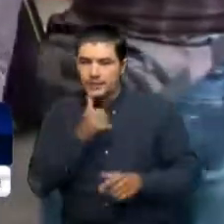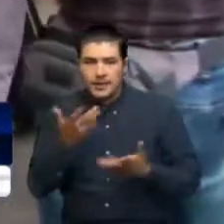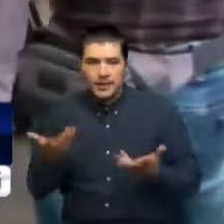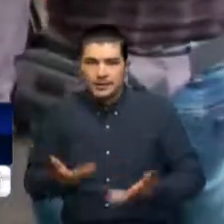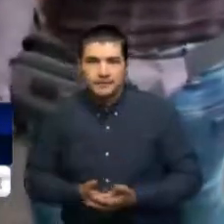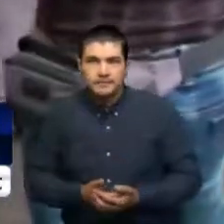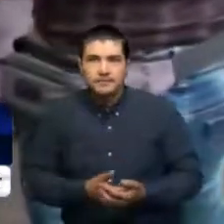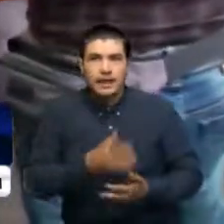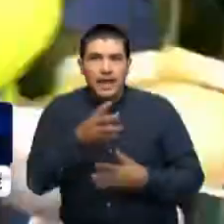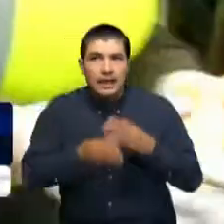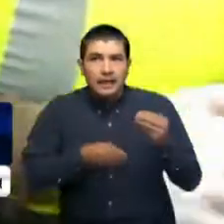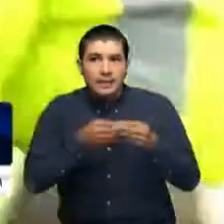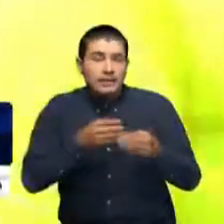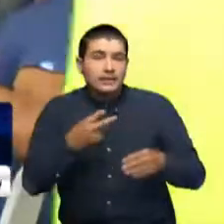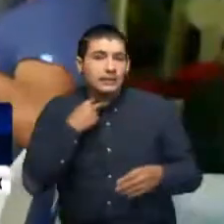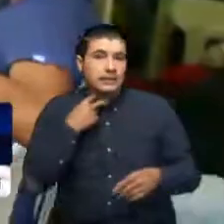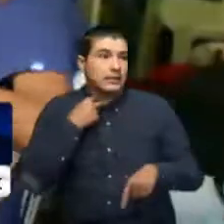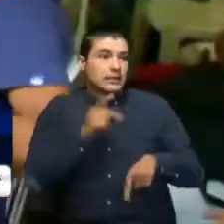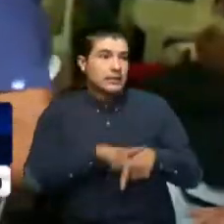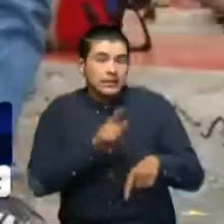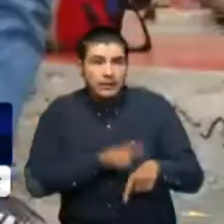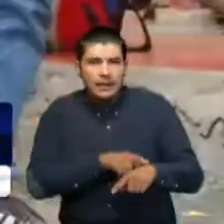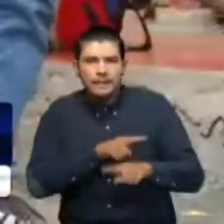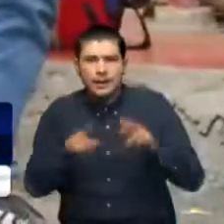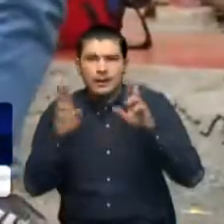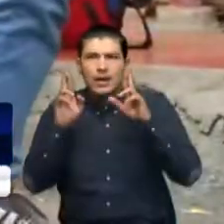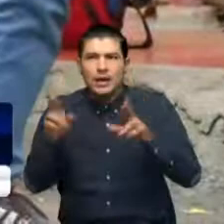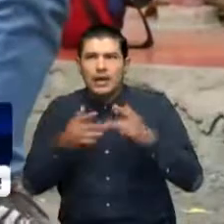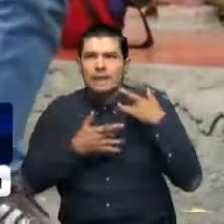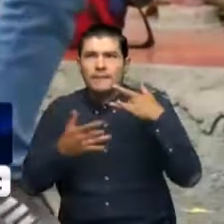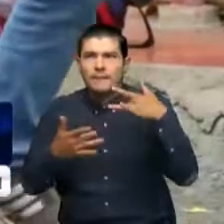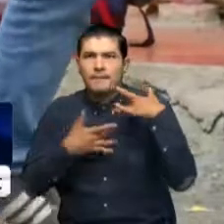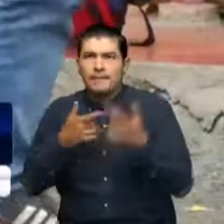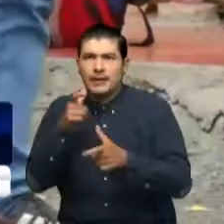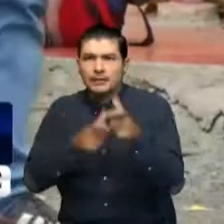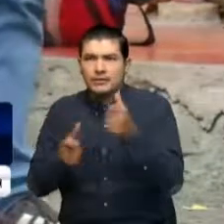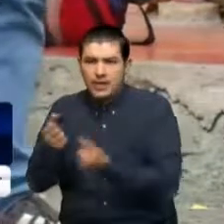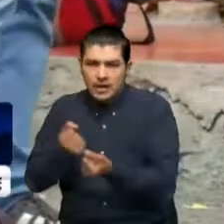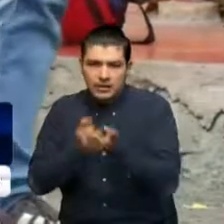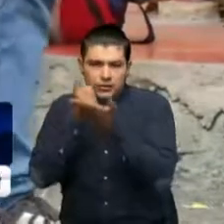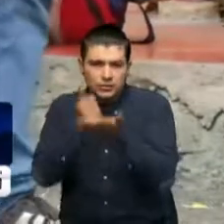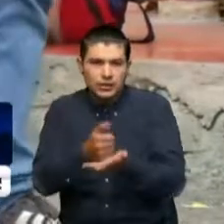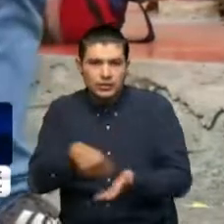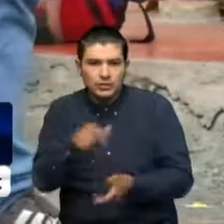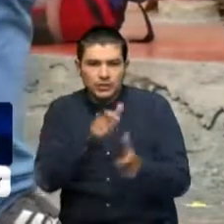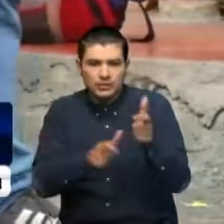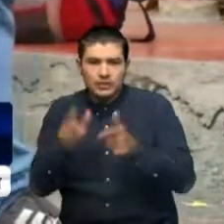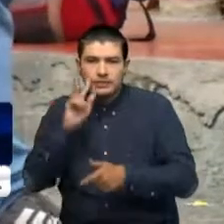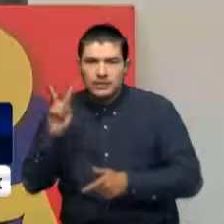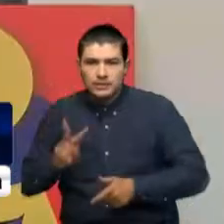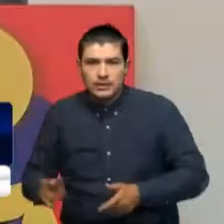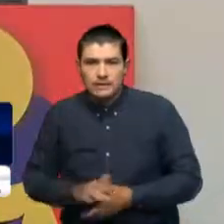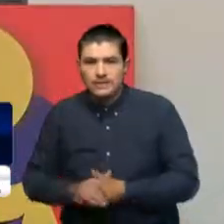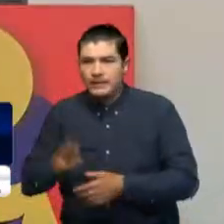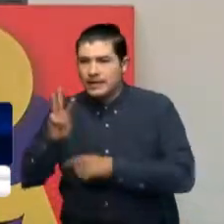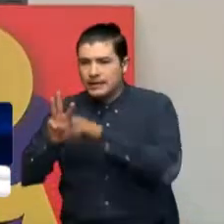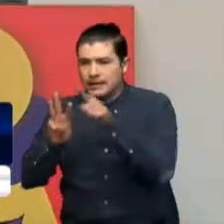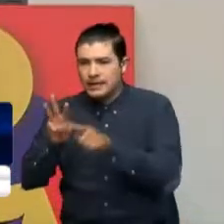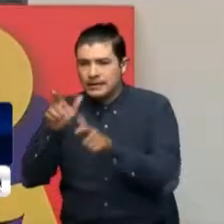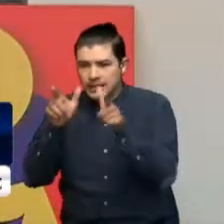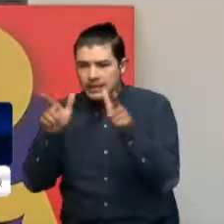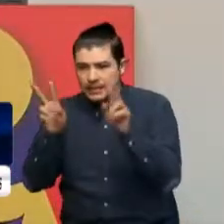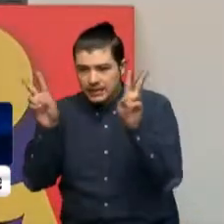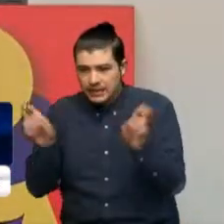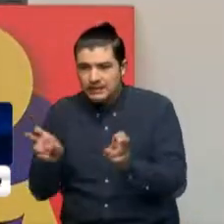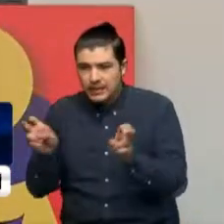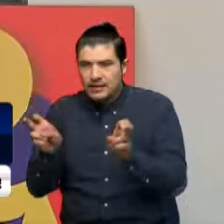para la recolección de las ayudas, esperan seguir siendo una mano de apoyo para los venezolanos. Tres elementos básicos: